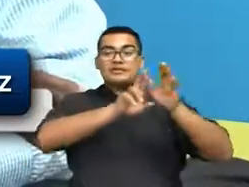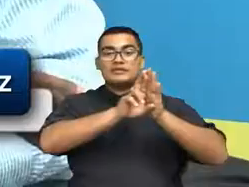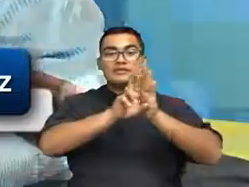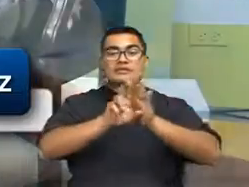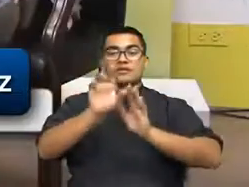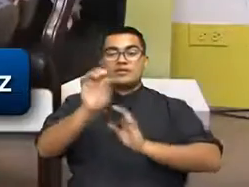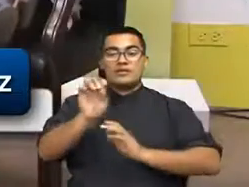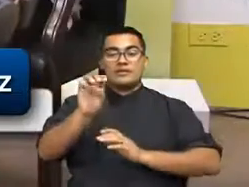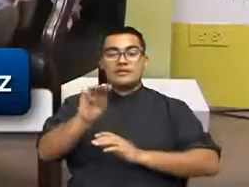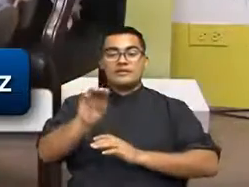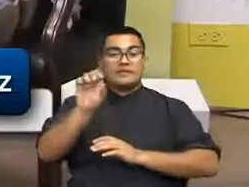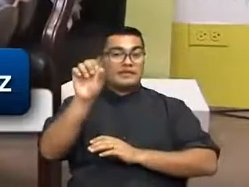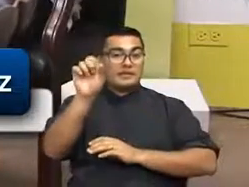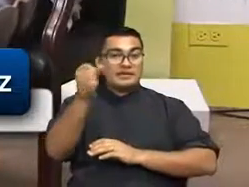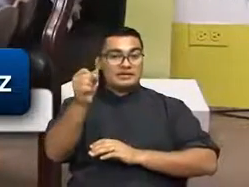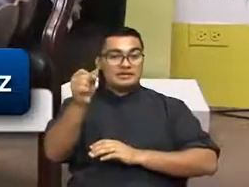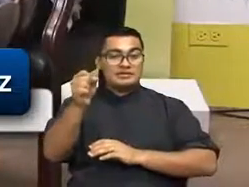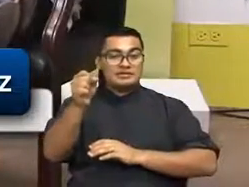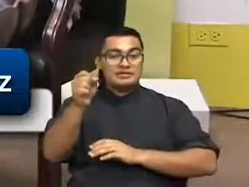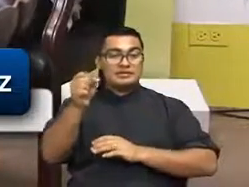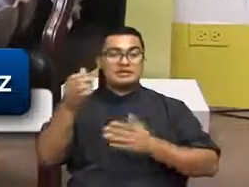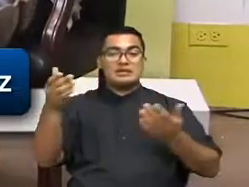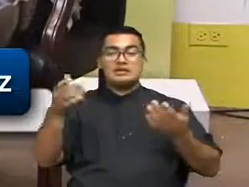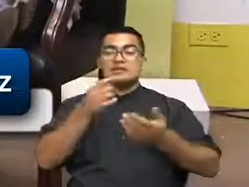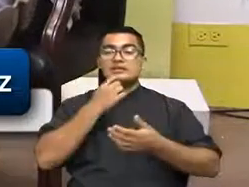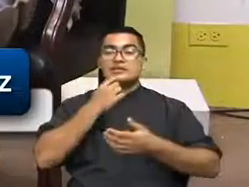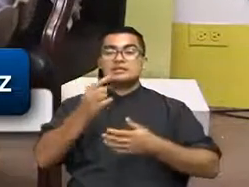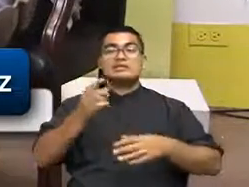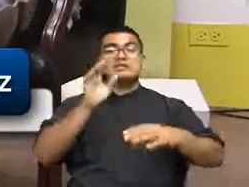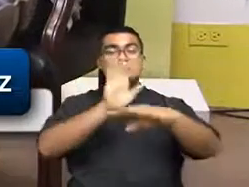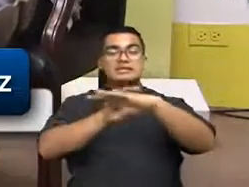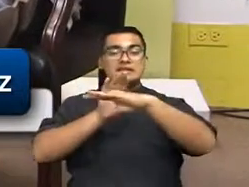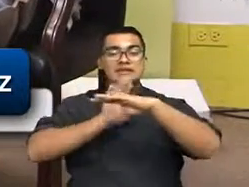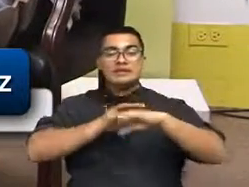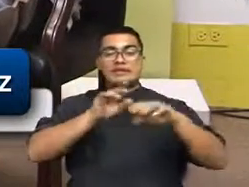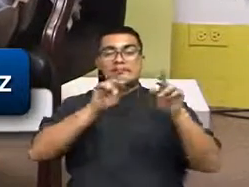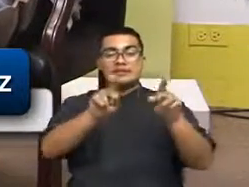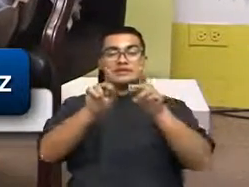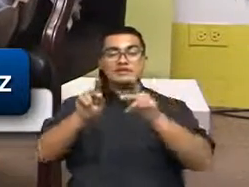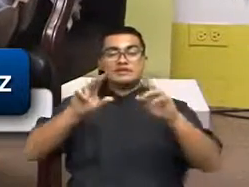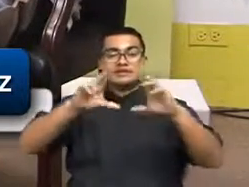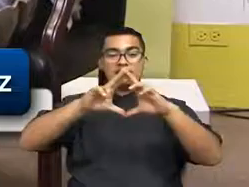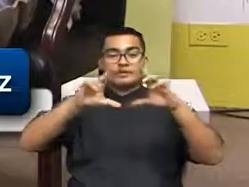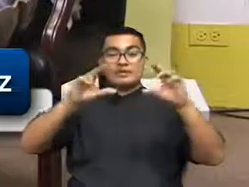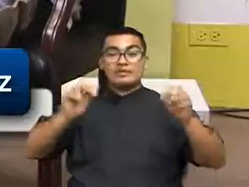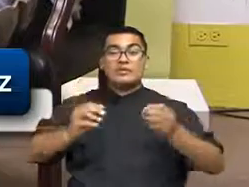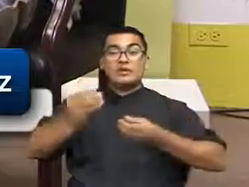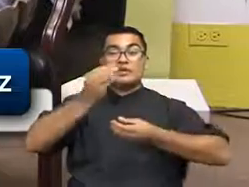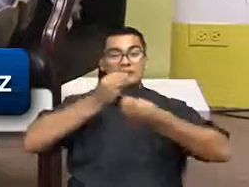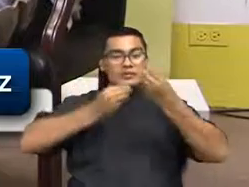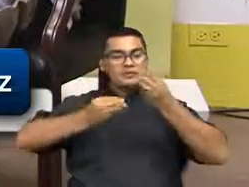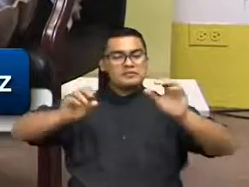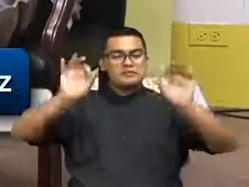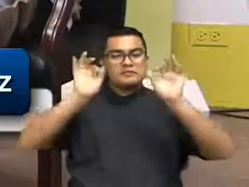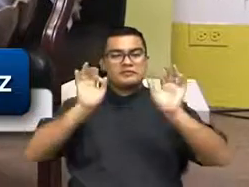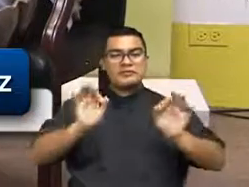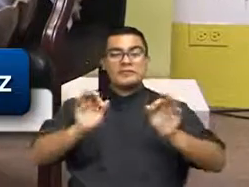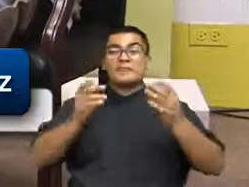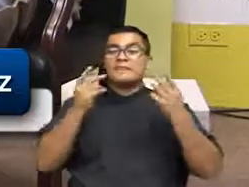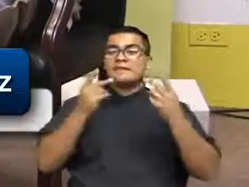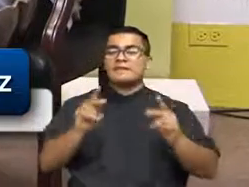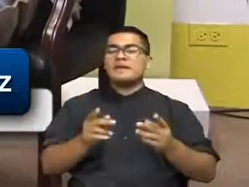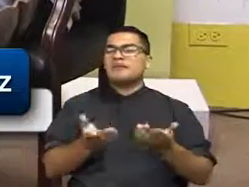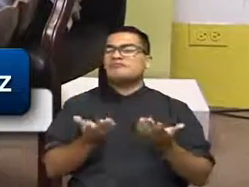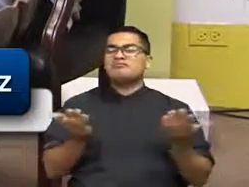Nicaragua que ha sido un llamado a la población nicaragüense a alimentarse bien, por ejemplo. ¿Qué es lo que pasa en nuestros hogares